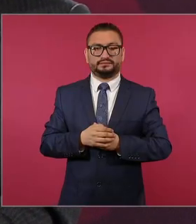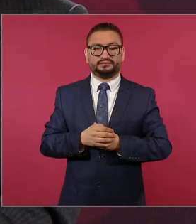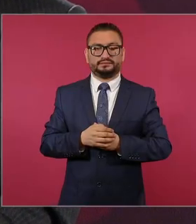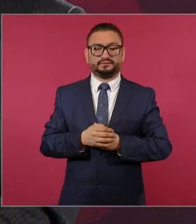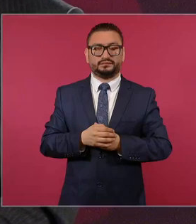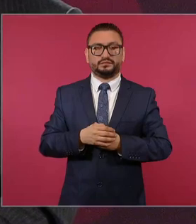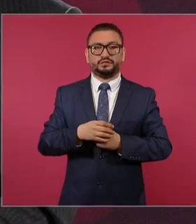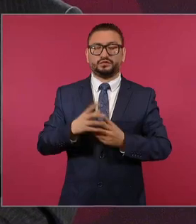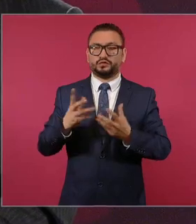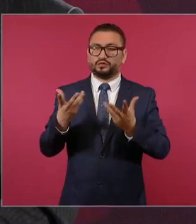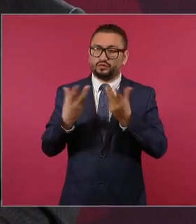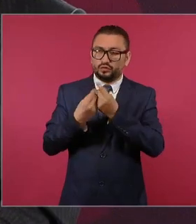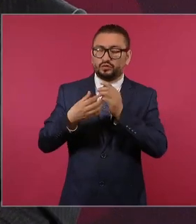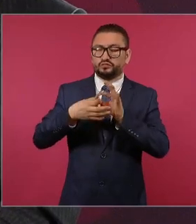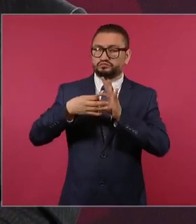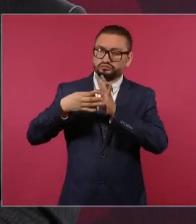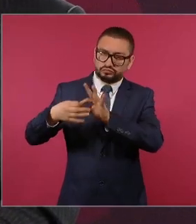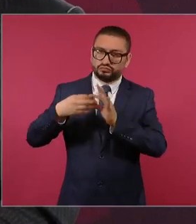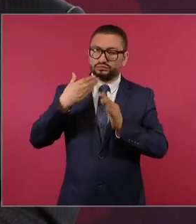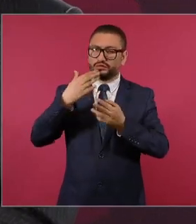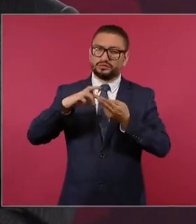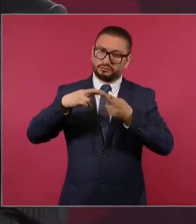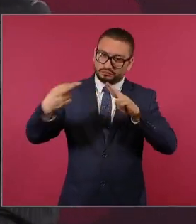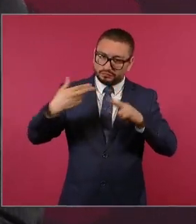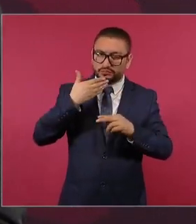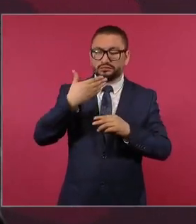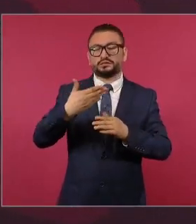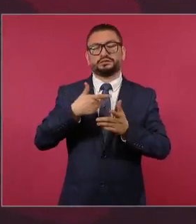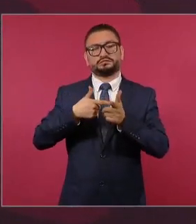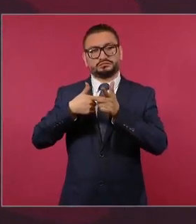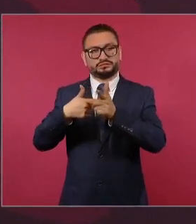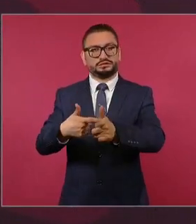teniendo buenas relaciones, necesitamos mantener buenas relaciones,